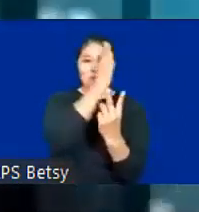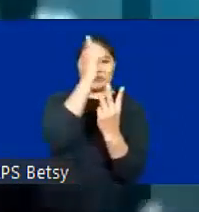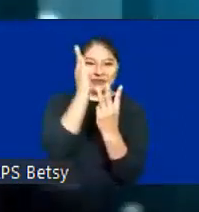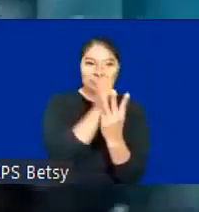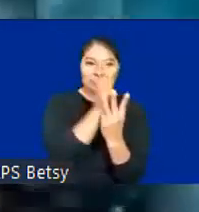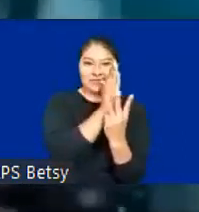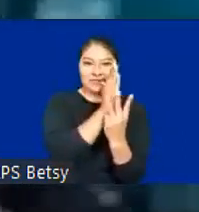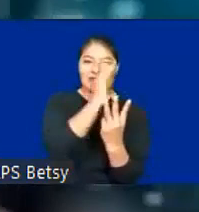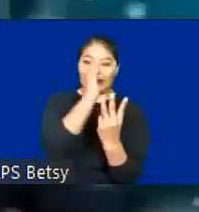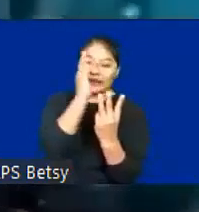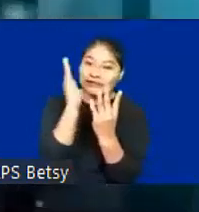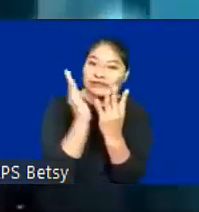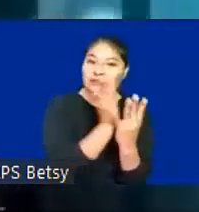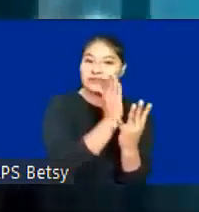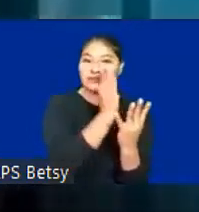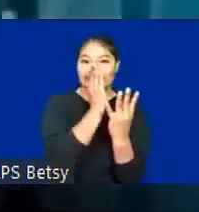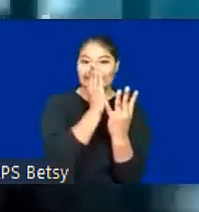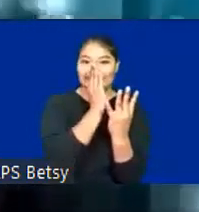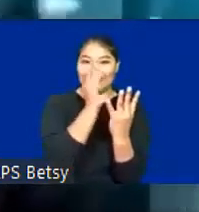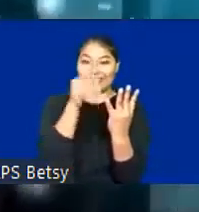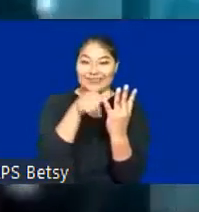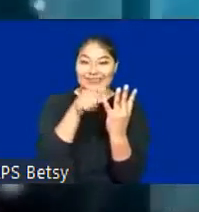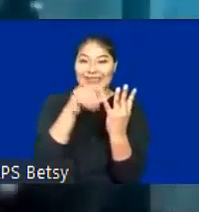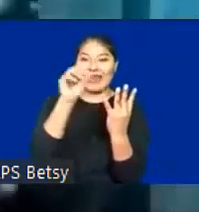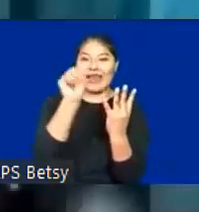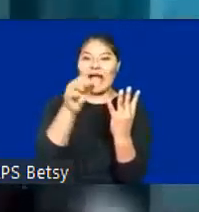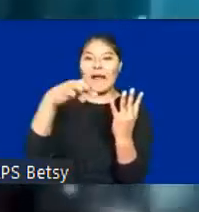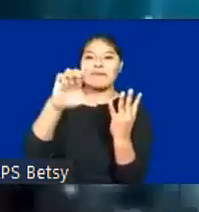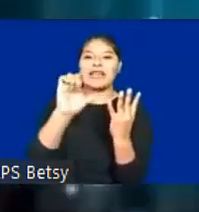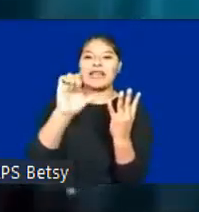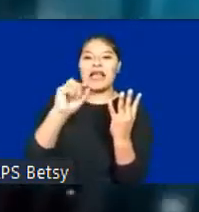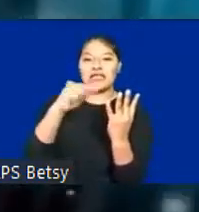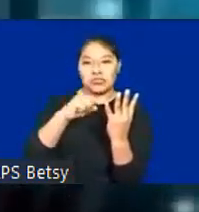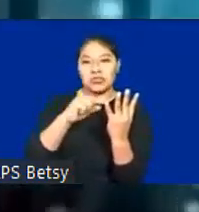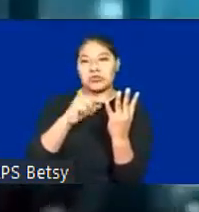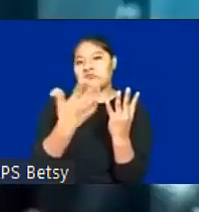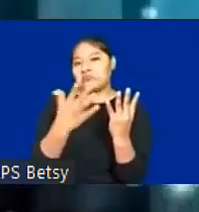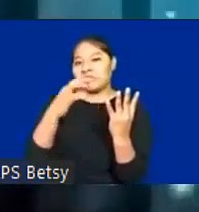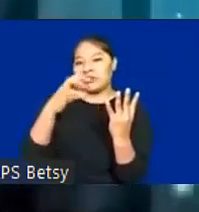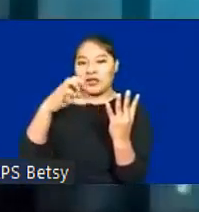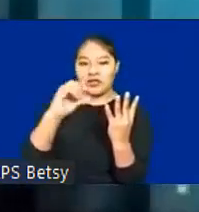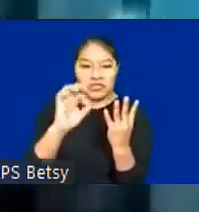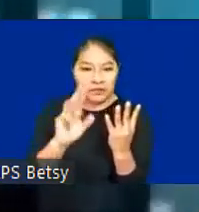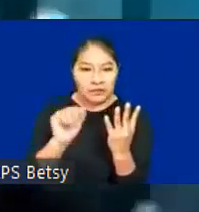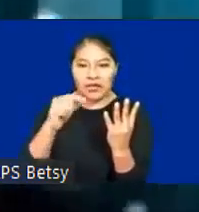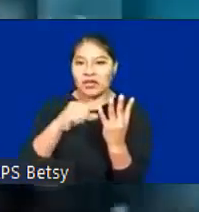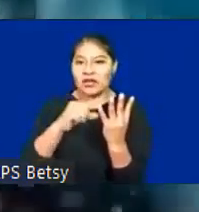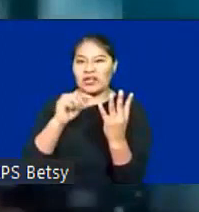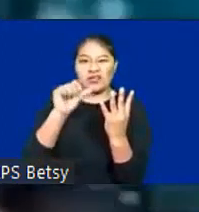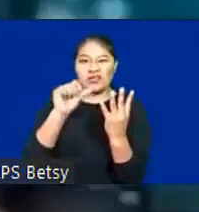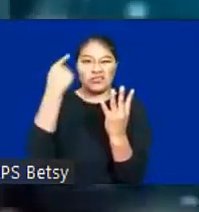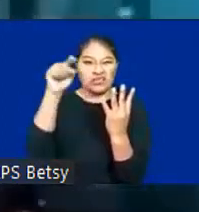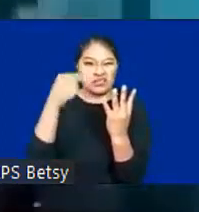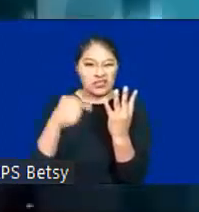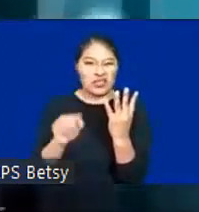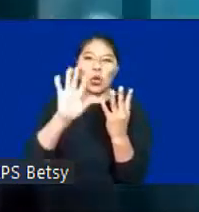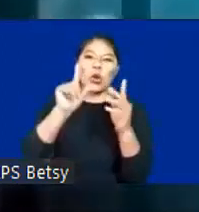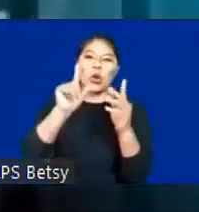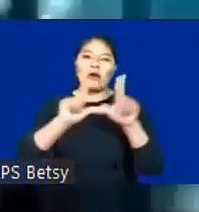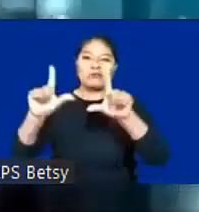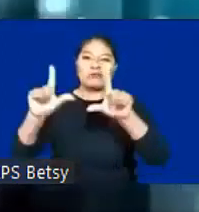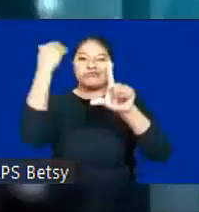de aplicaciones. En la capa de aplicaciones es donde está, por ejemplo, el SPRL, el SIP, el Siglo o cualquier otra plataforma o cualquier otra